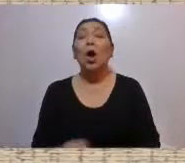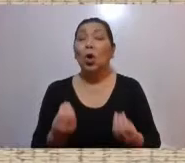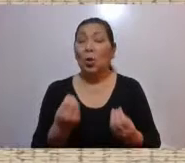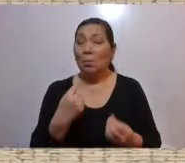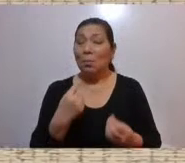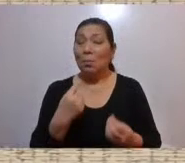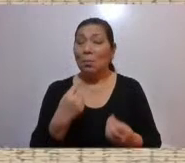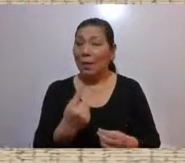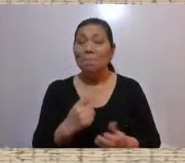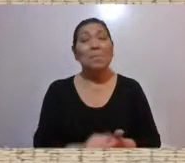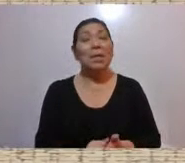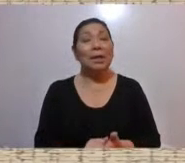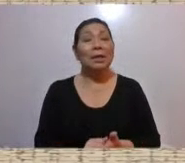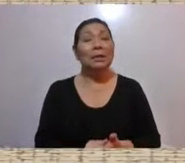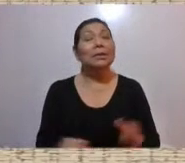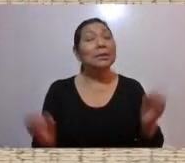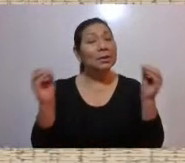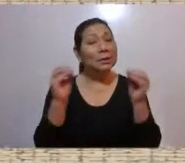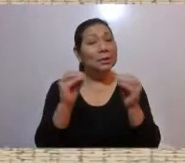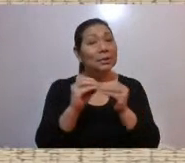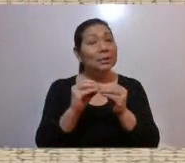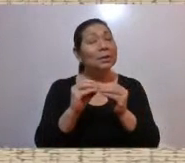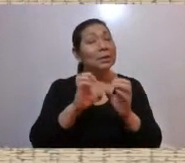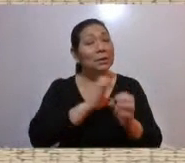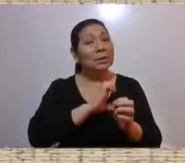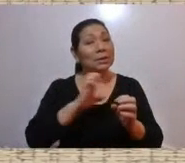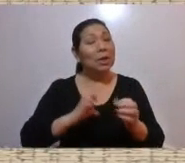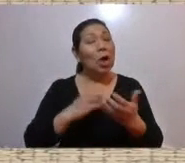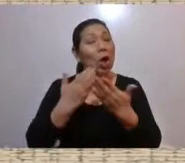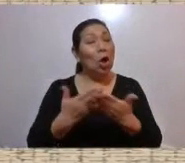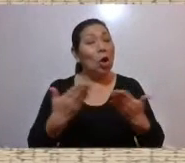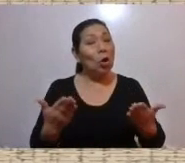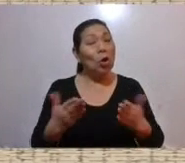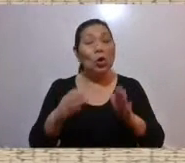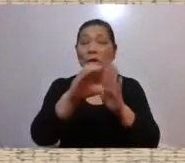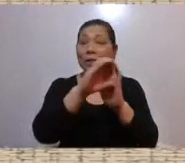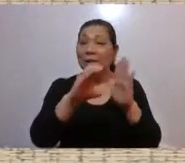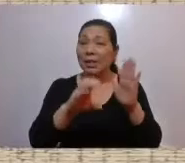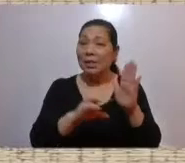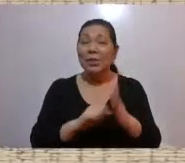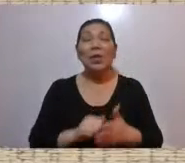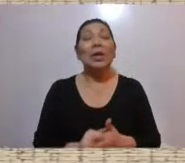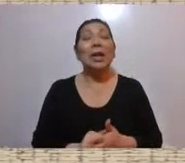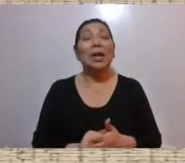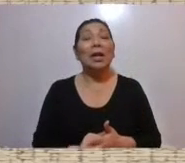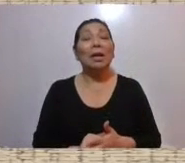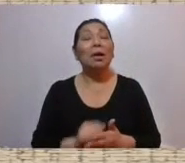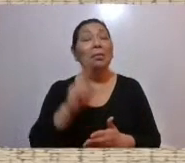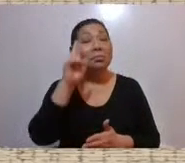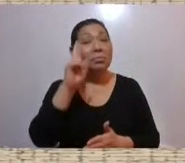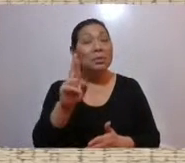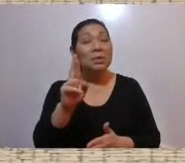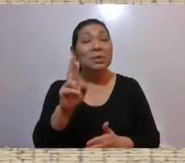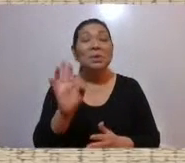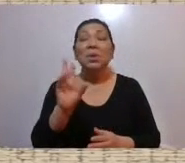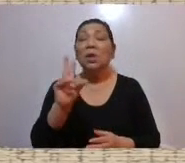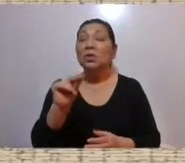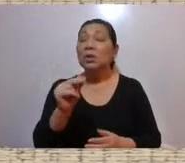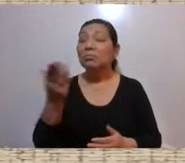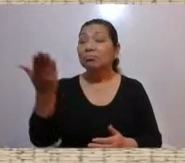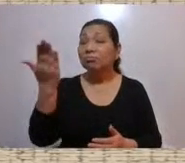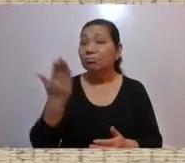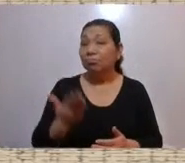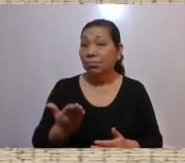Fernández. Asimismo, declara un estado de cosas inconstitucional en el caso de